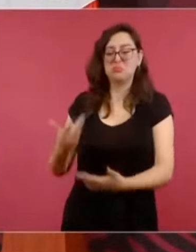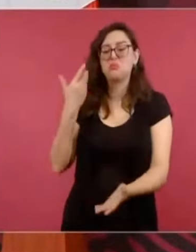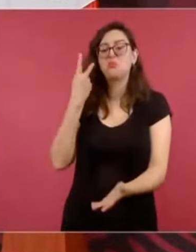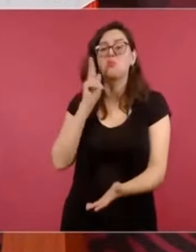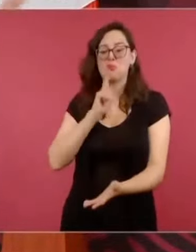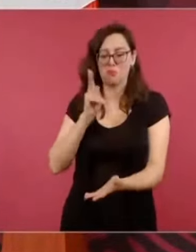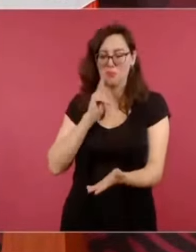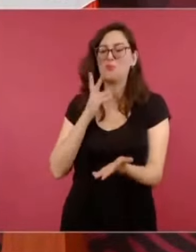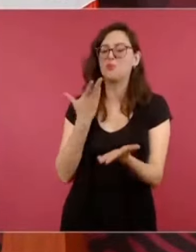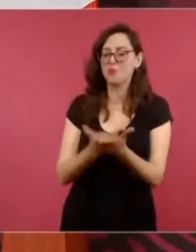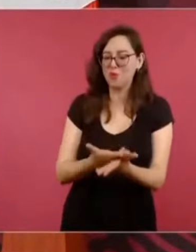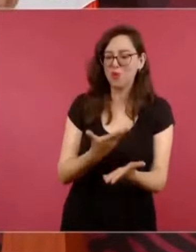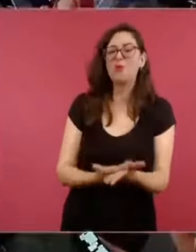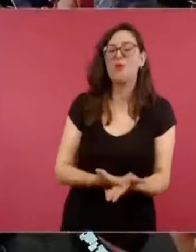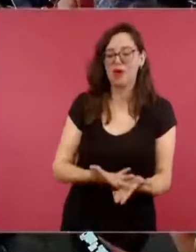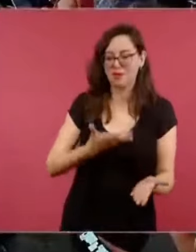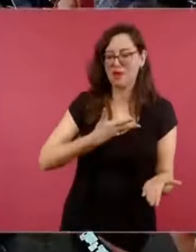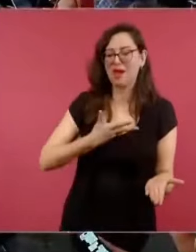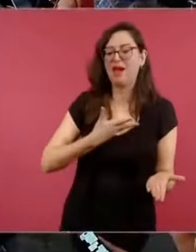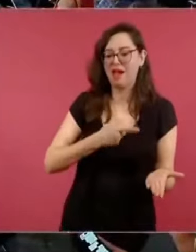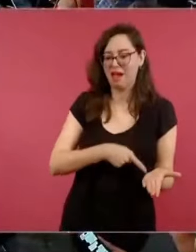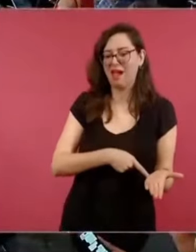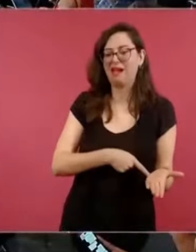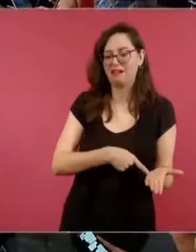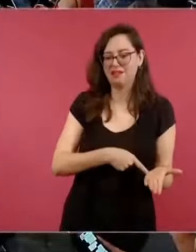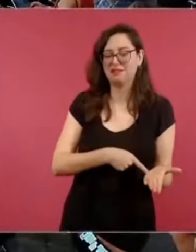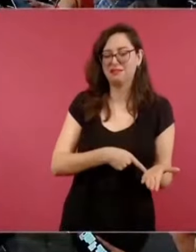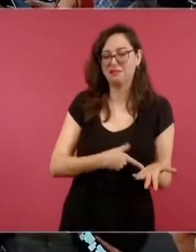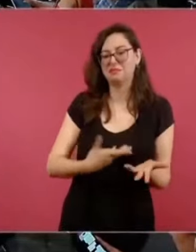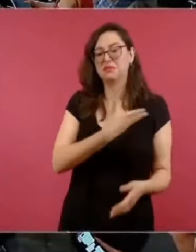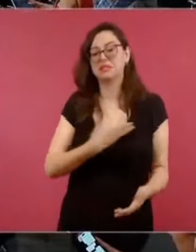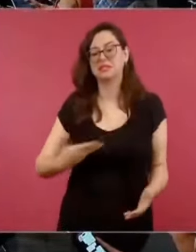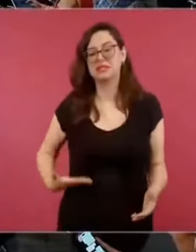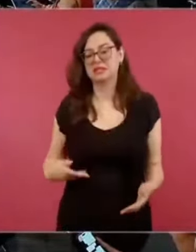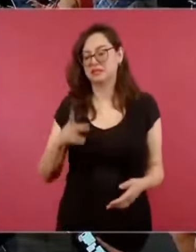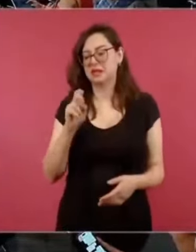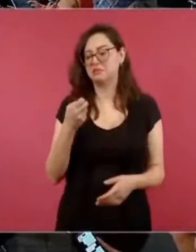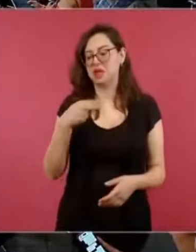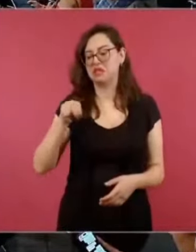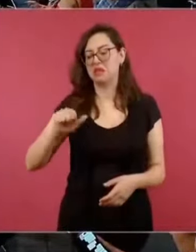del gobierno del licenciado Peña Nieto.